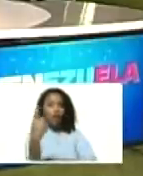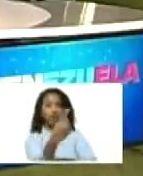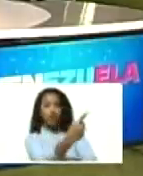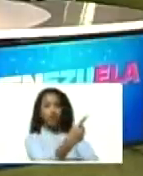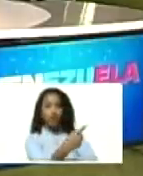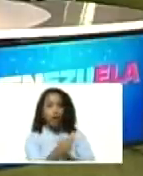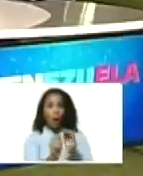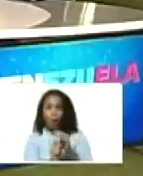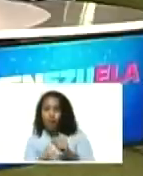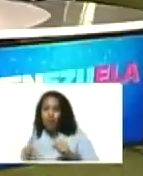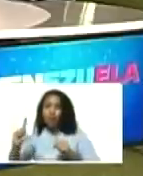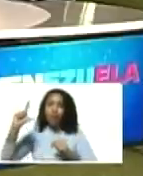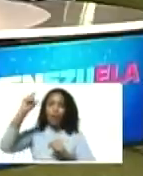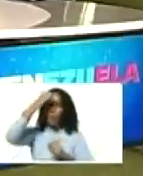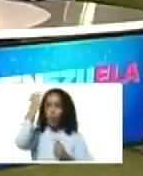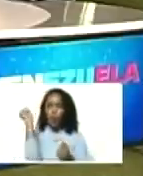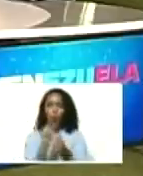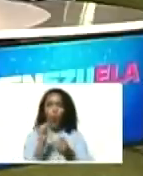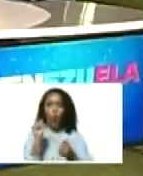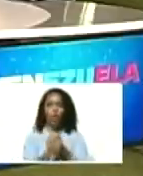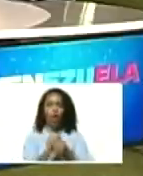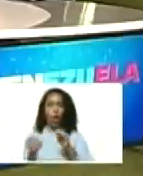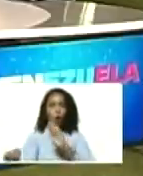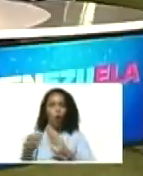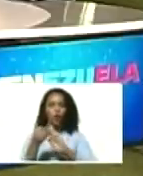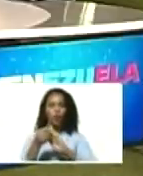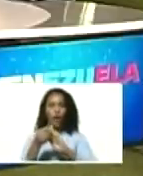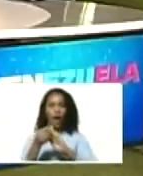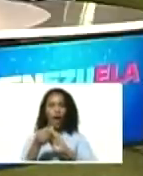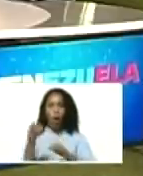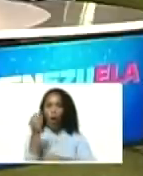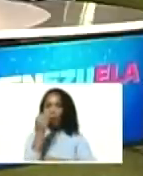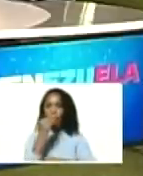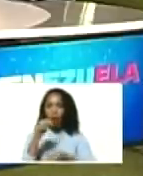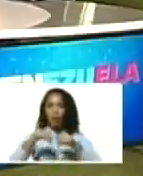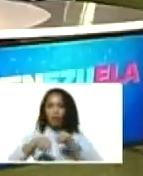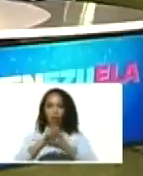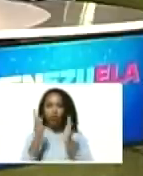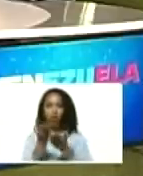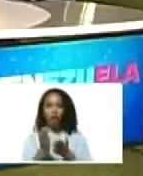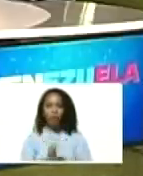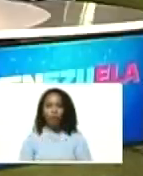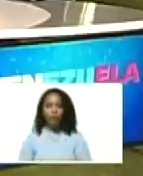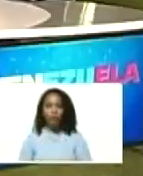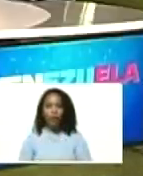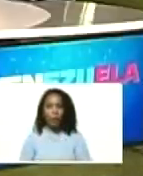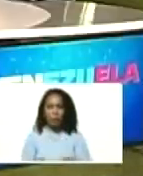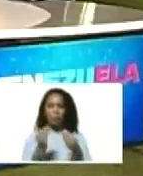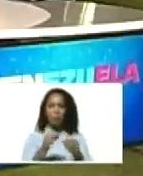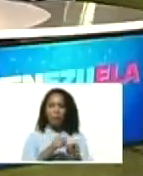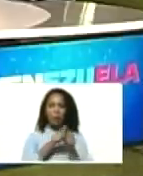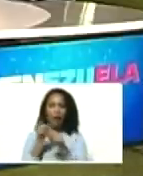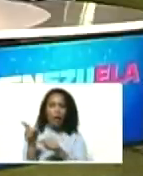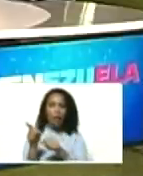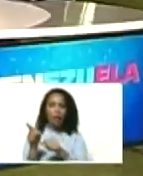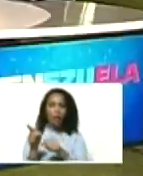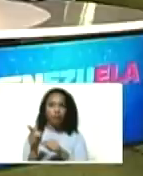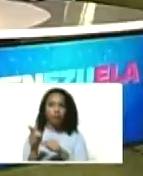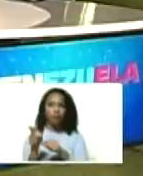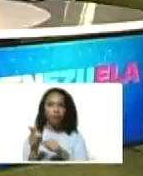inflación brutal contra los alimentos en el mundo para que eso